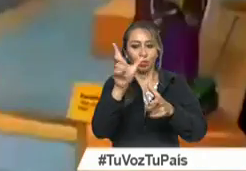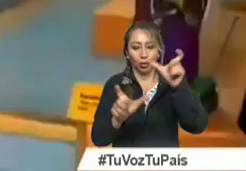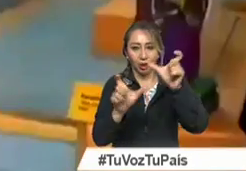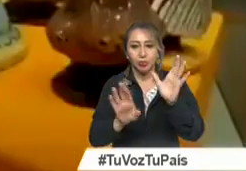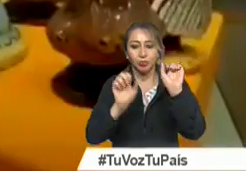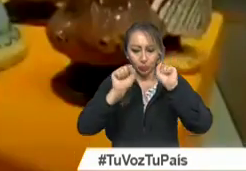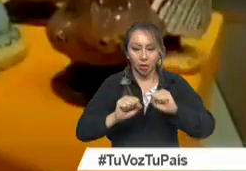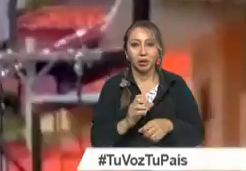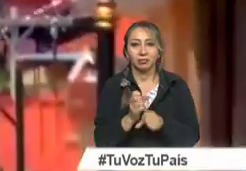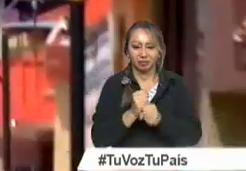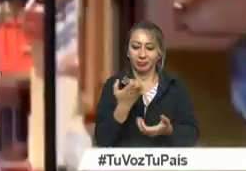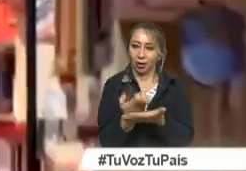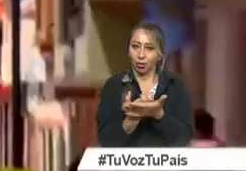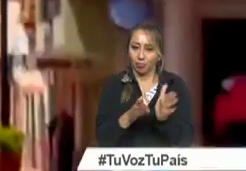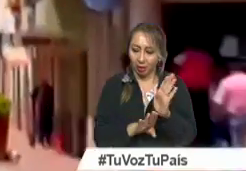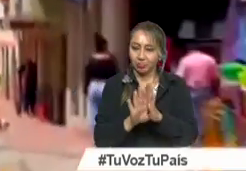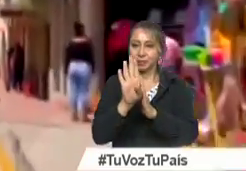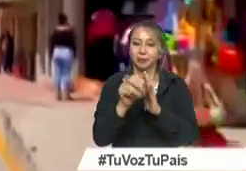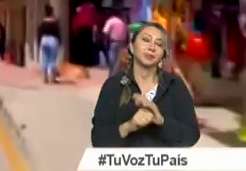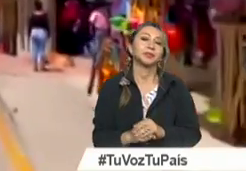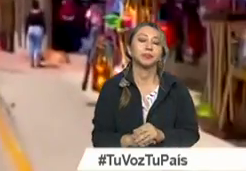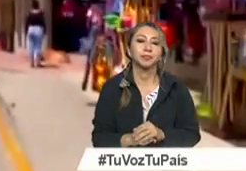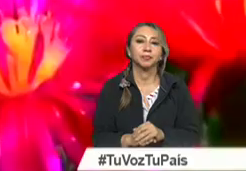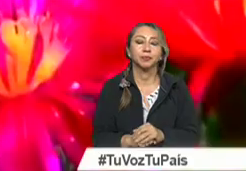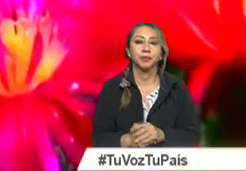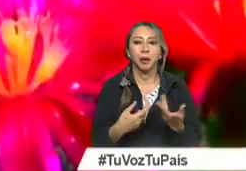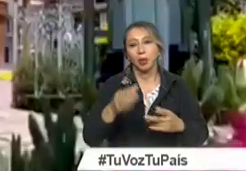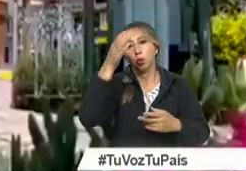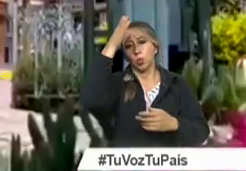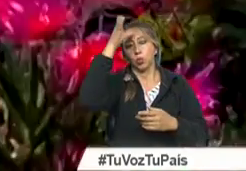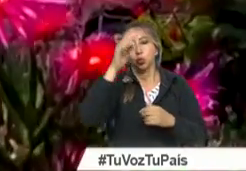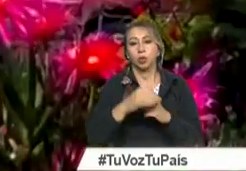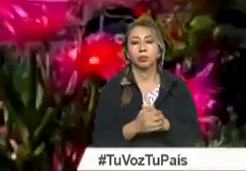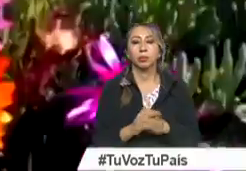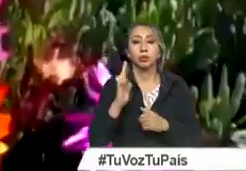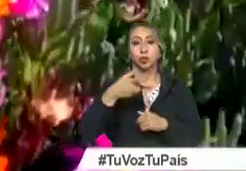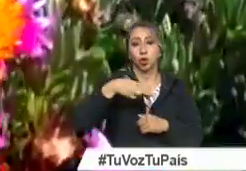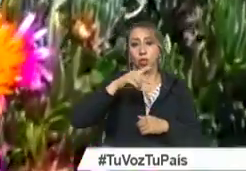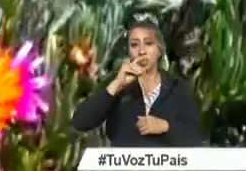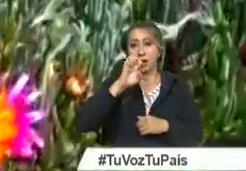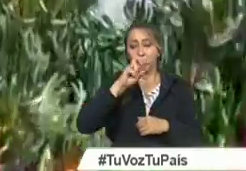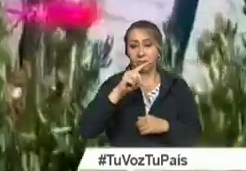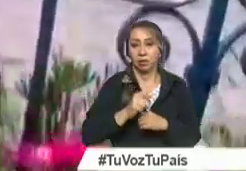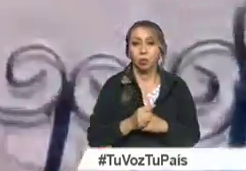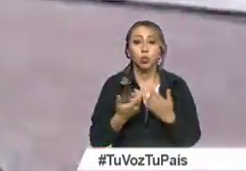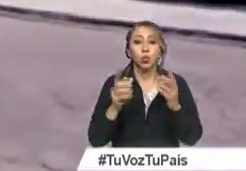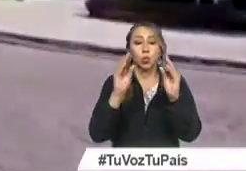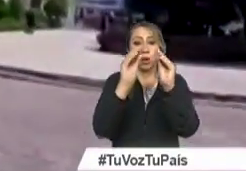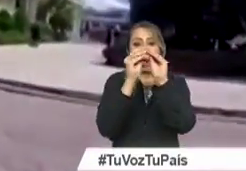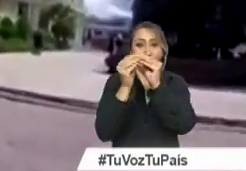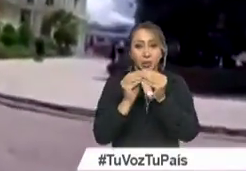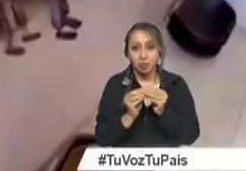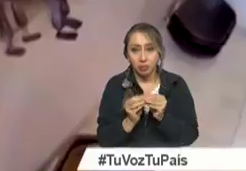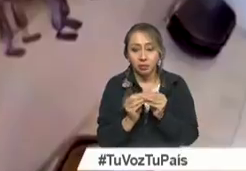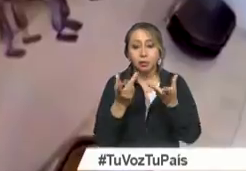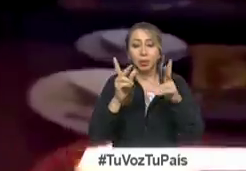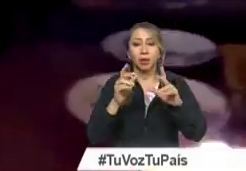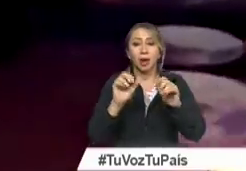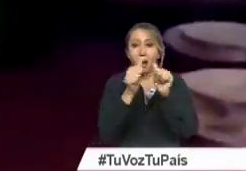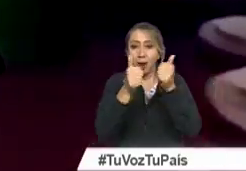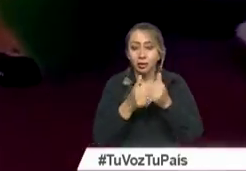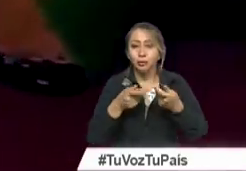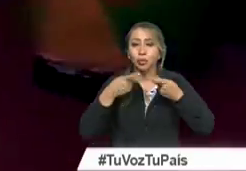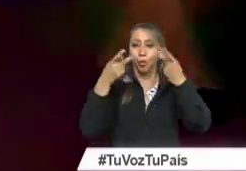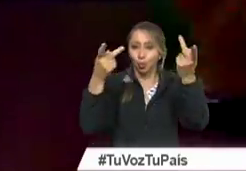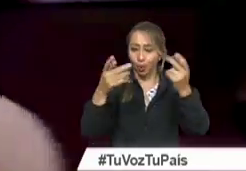e integración social y de vida cultural chordeleg se postuló en la categoría artesanías y artes populares actividades